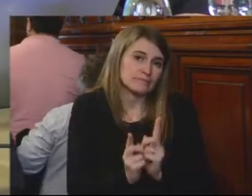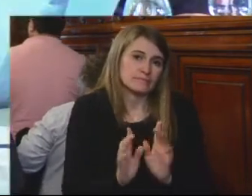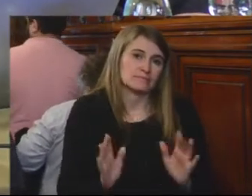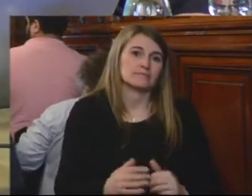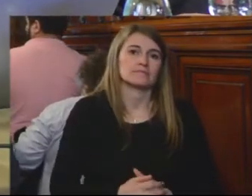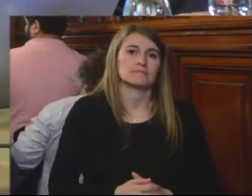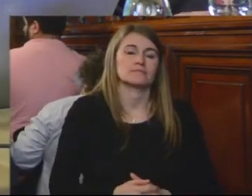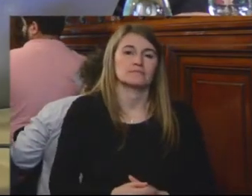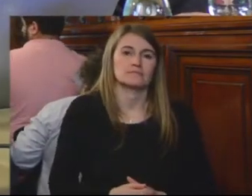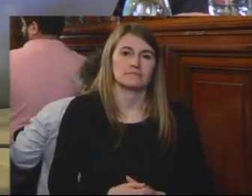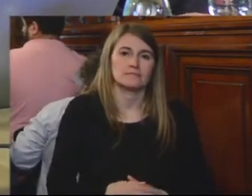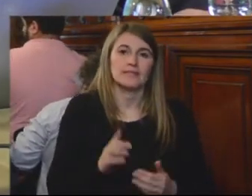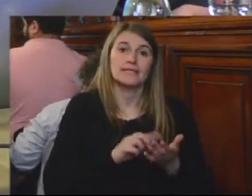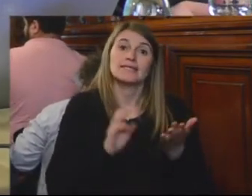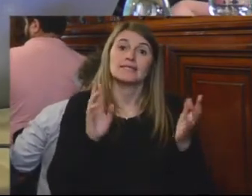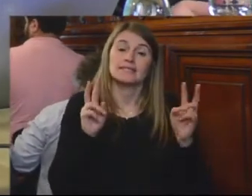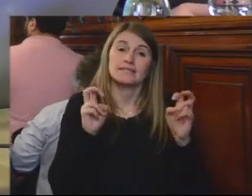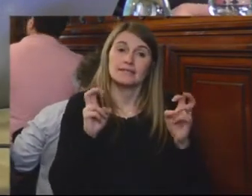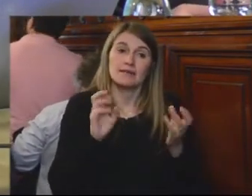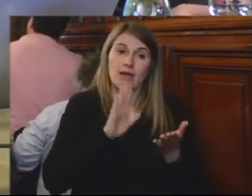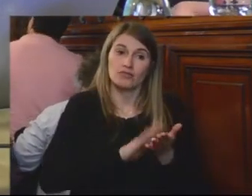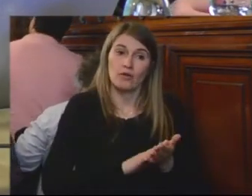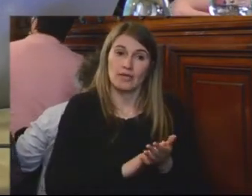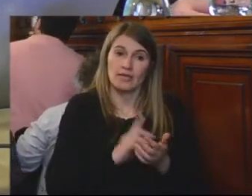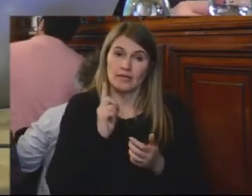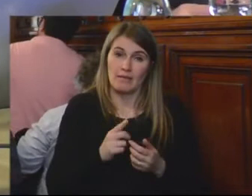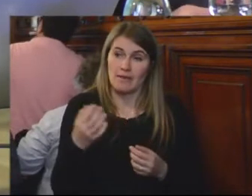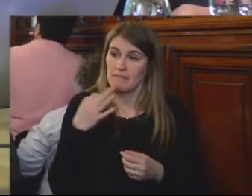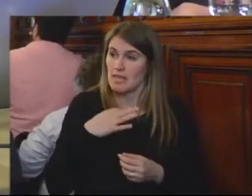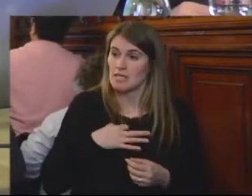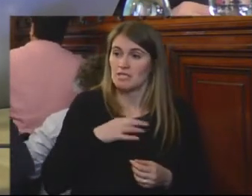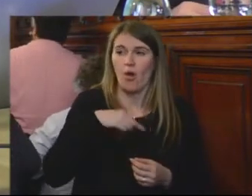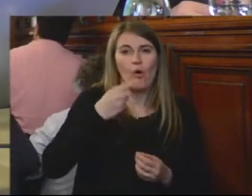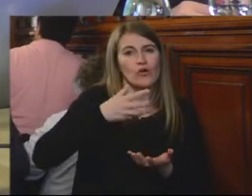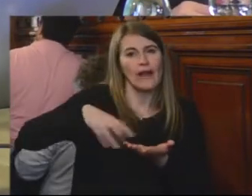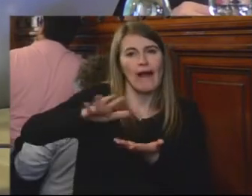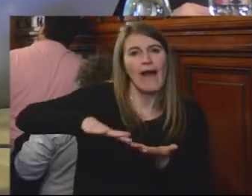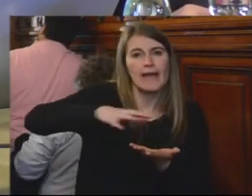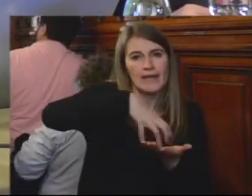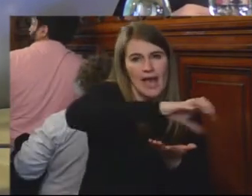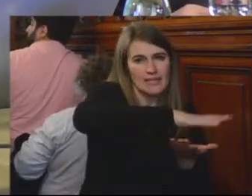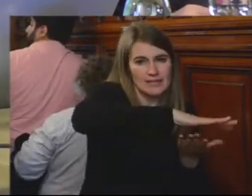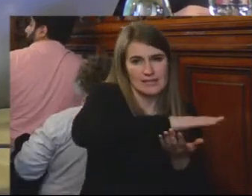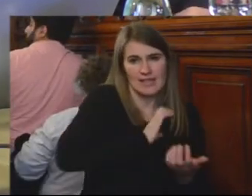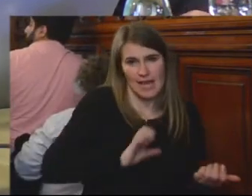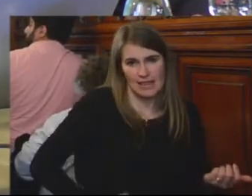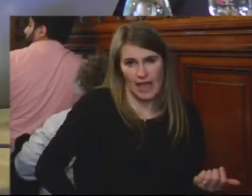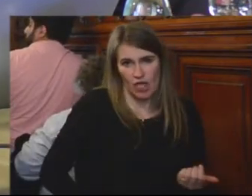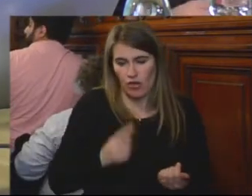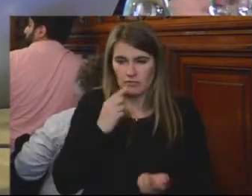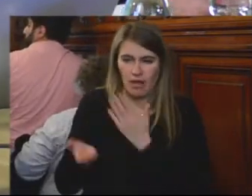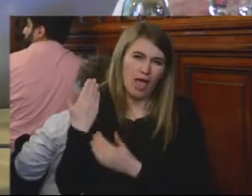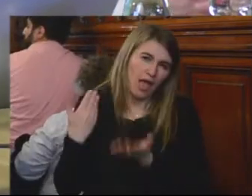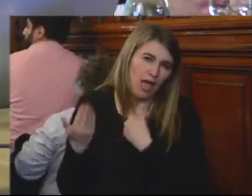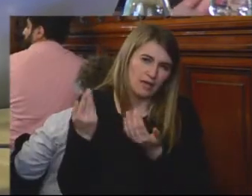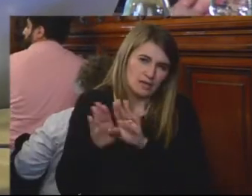que están vinculadas y que se hizo referencia de mantenimiento de otras áreas del estado la